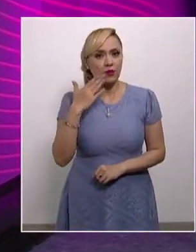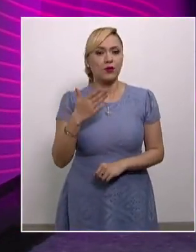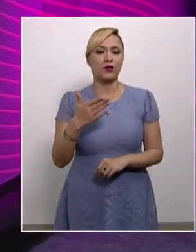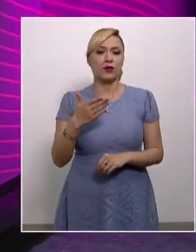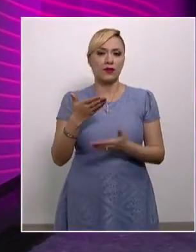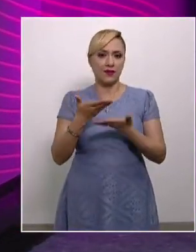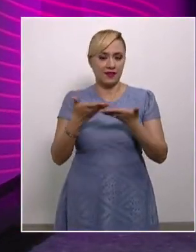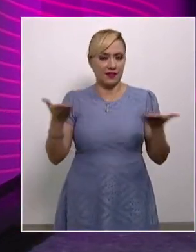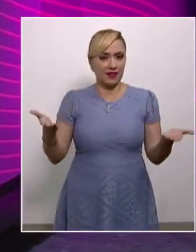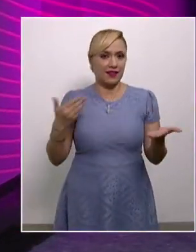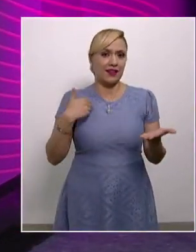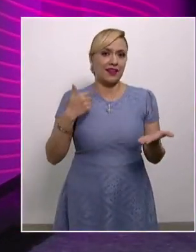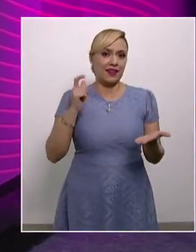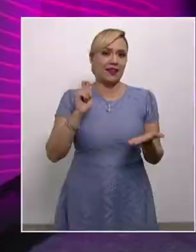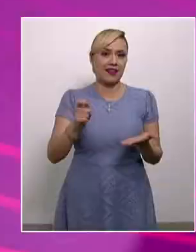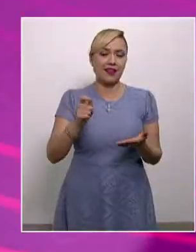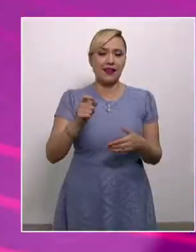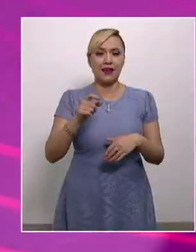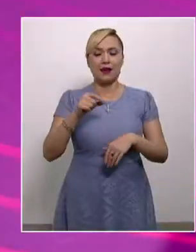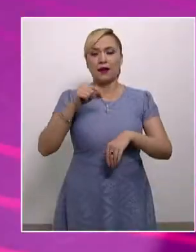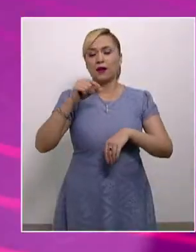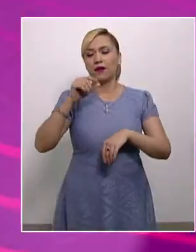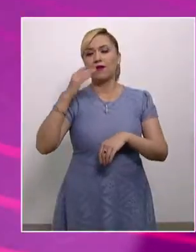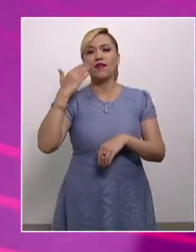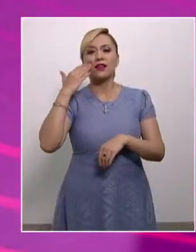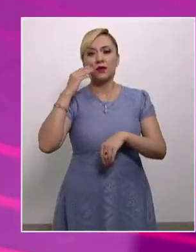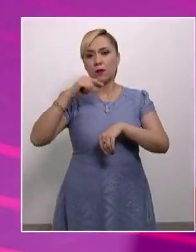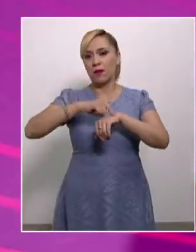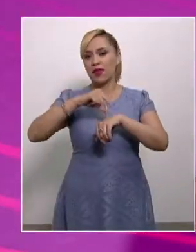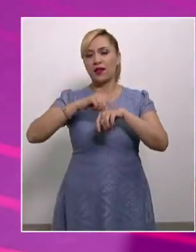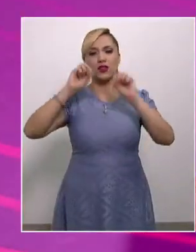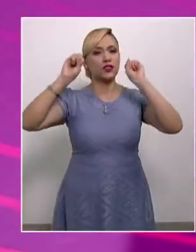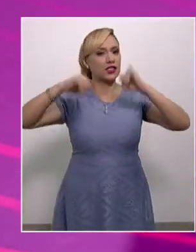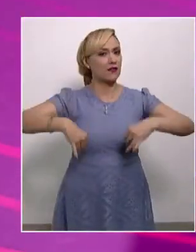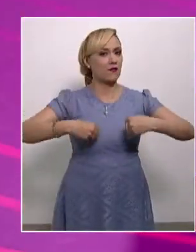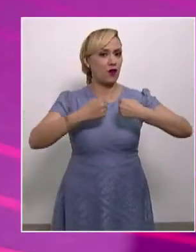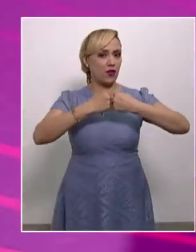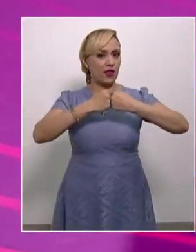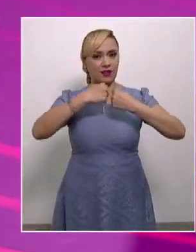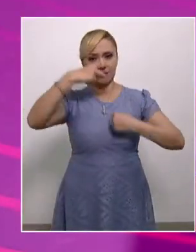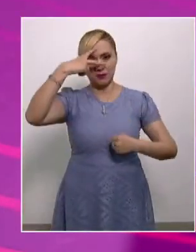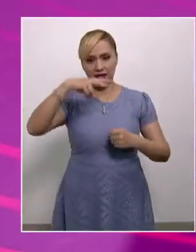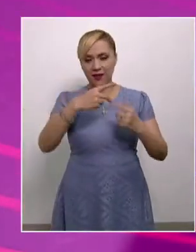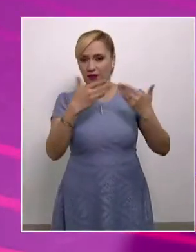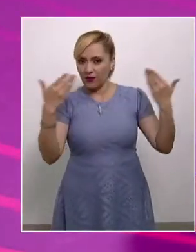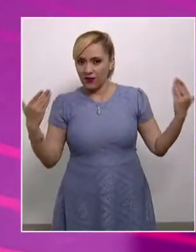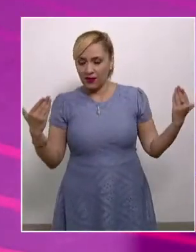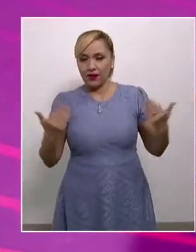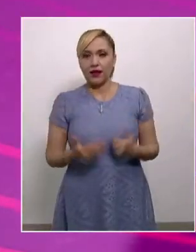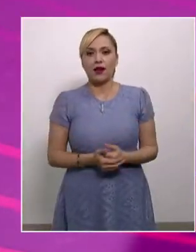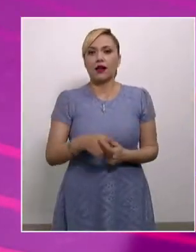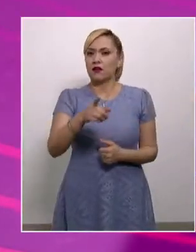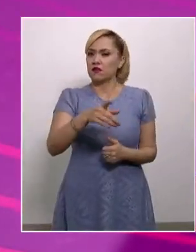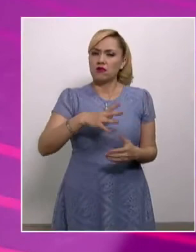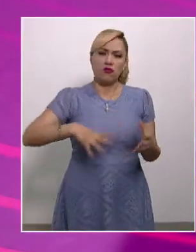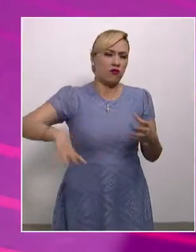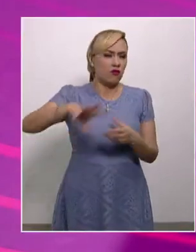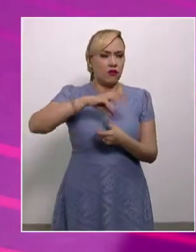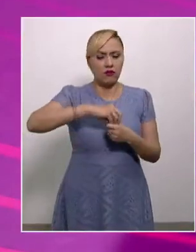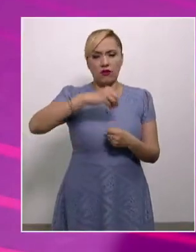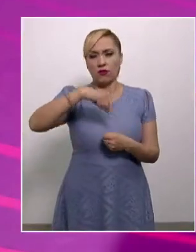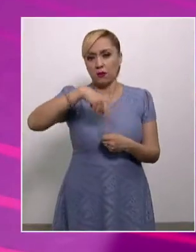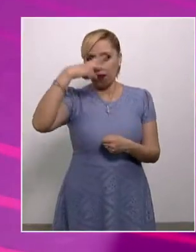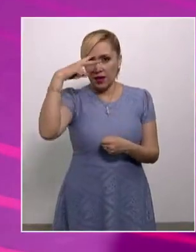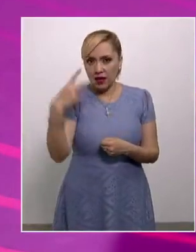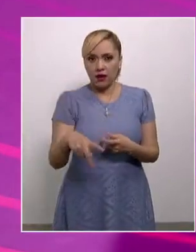la dirección que tengo más como en la cabeza es el de Facebook, que es Médicos Sin Fronteras en México. Ahí Médicos Sin Fronteras en México van a encontrar información no solo de México, sino